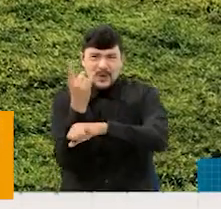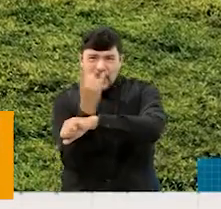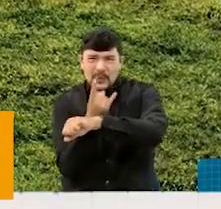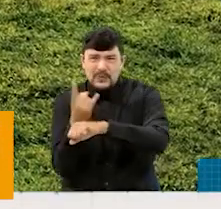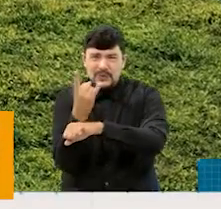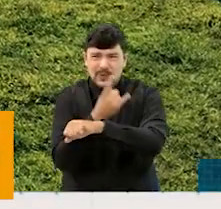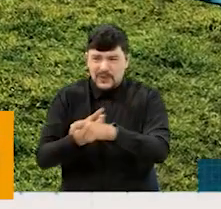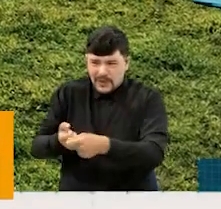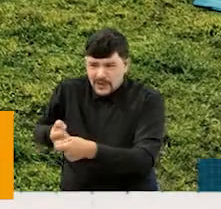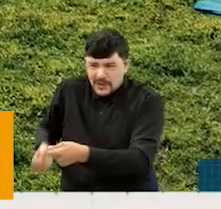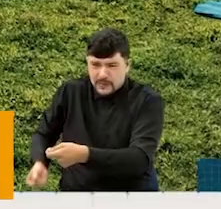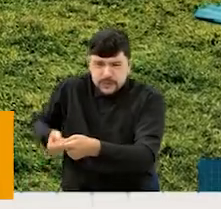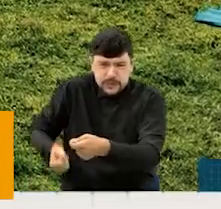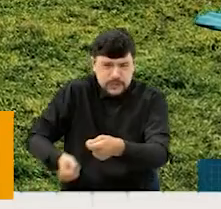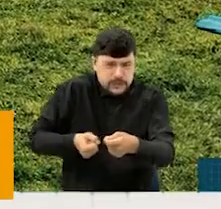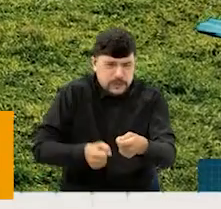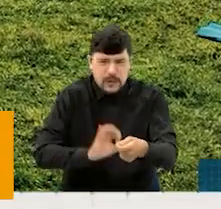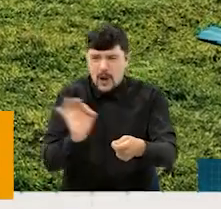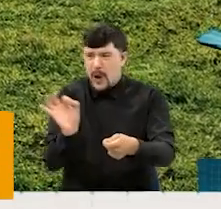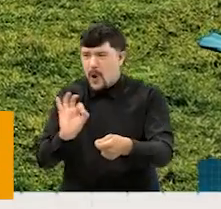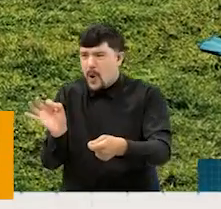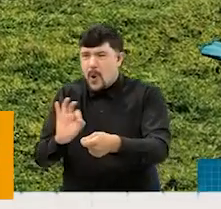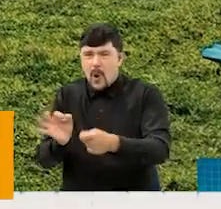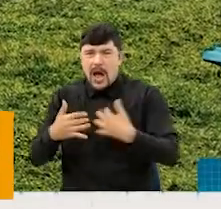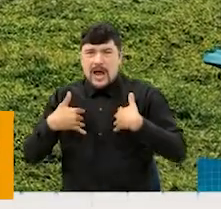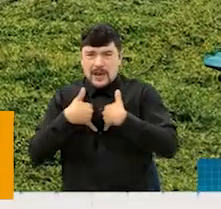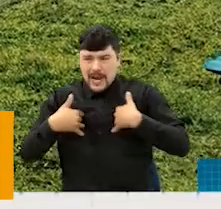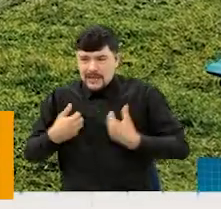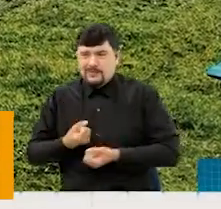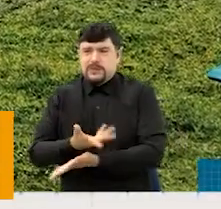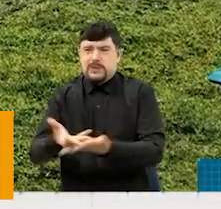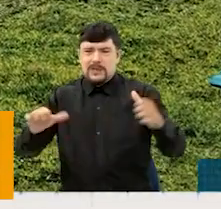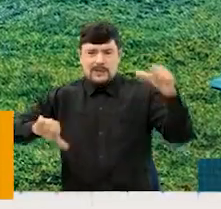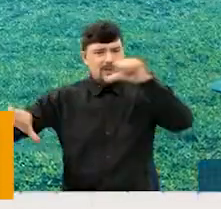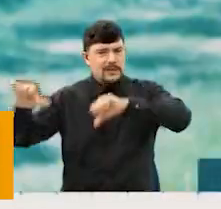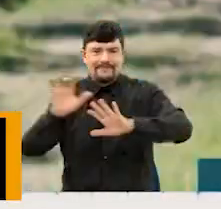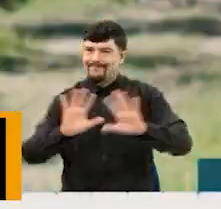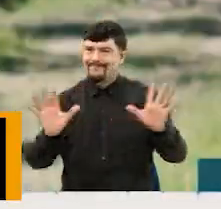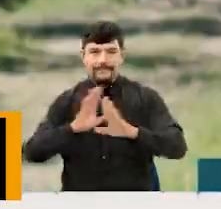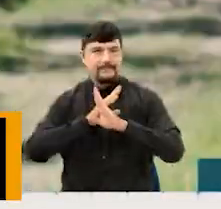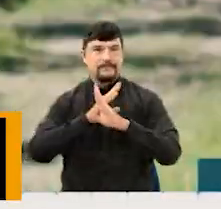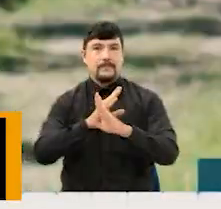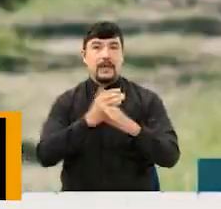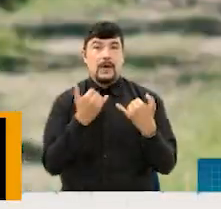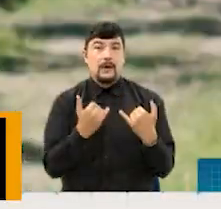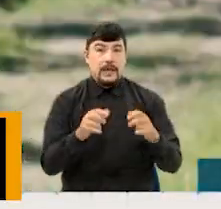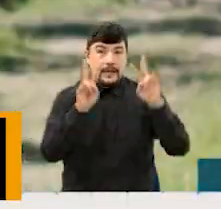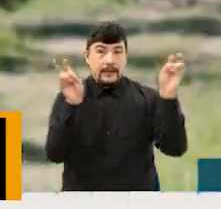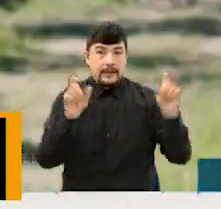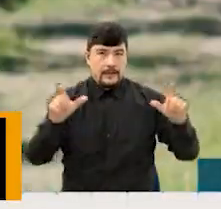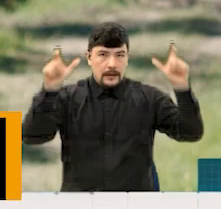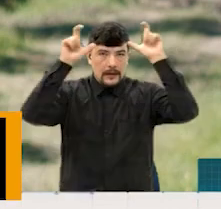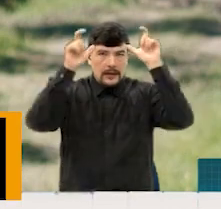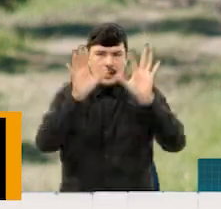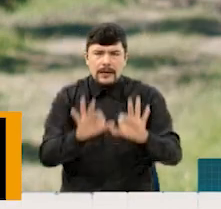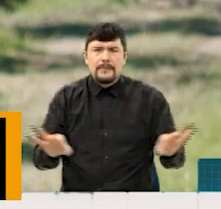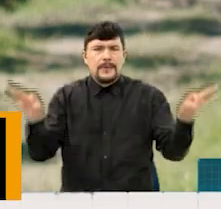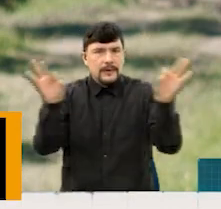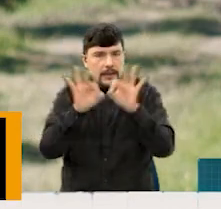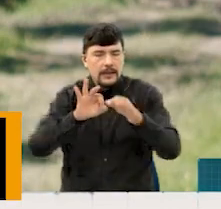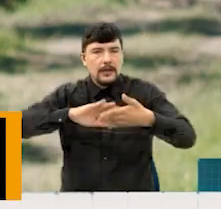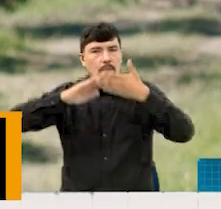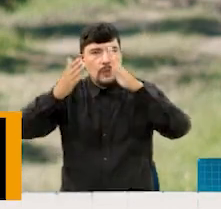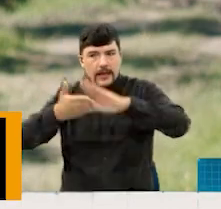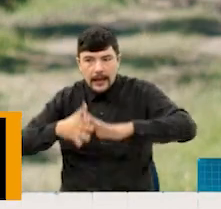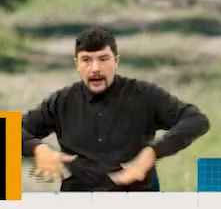Es el poco uso de insumos tóxicos, tanto para el uso animal como para el uso del suelo. En el